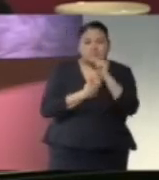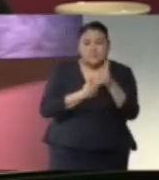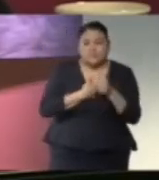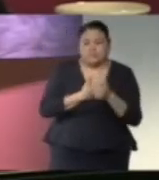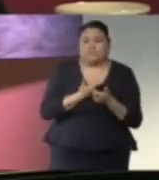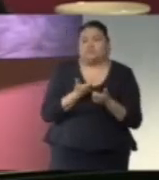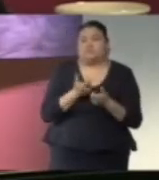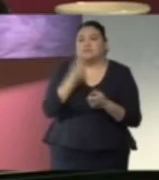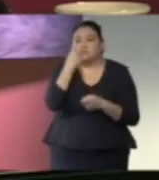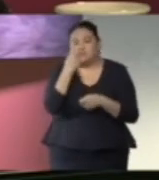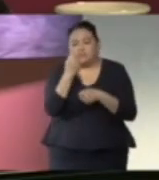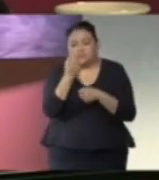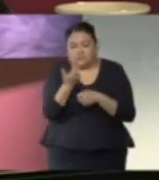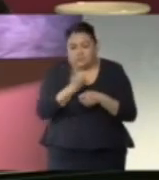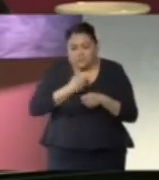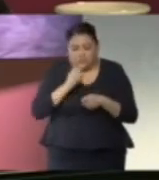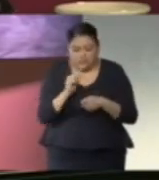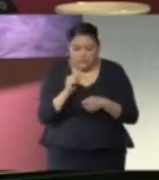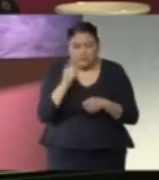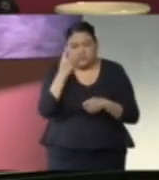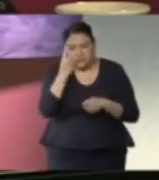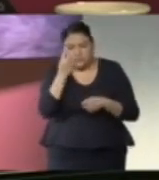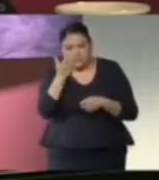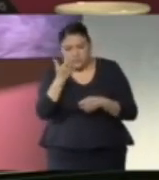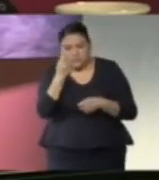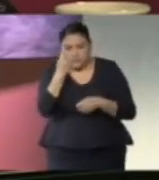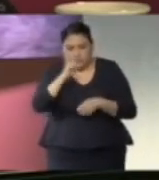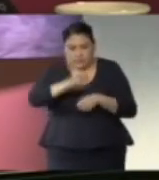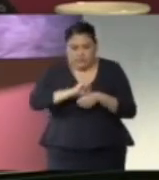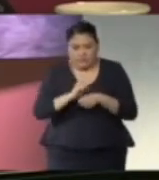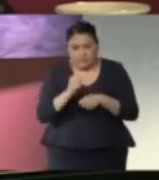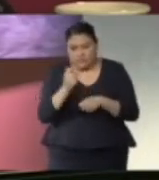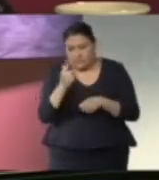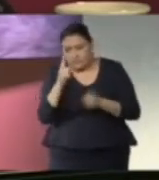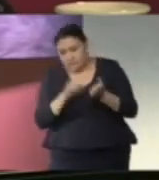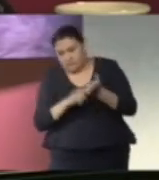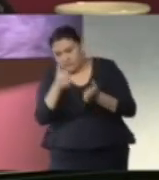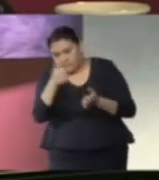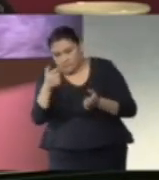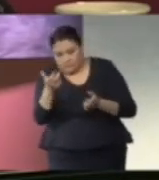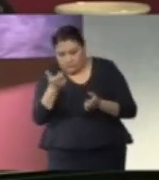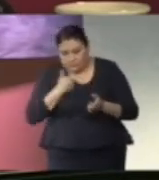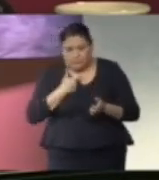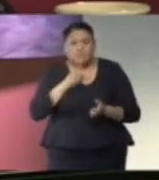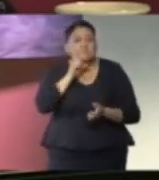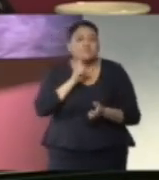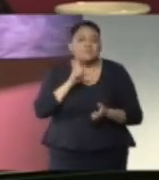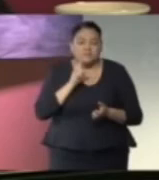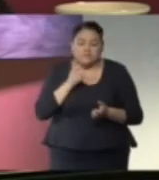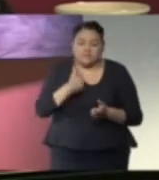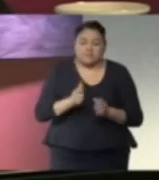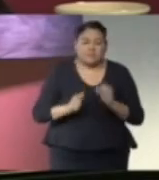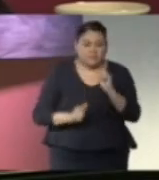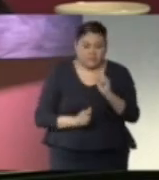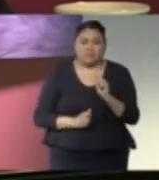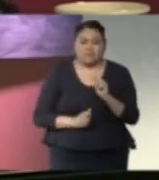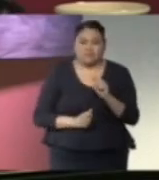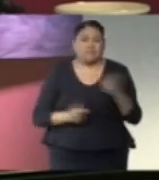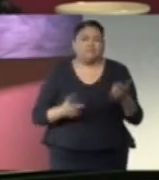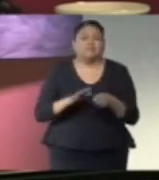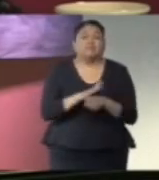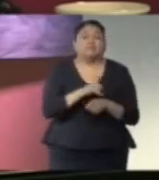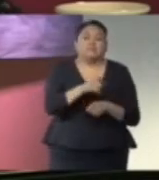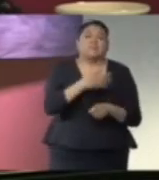mínimo o hasta dos salarios mínimos, están más presentes las mujeres. Sí. Esto, bueno, nuevamente tiene que ver con